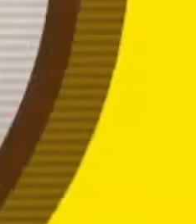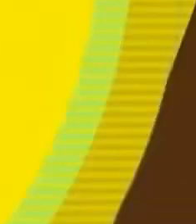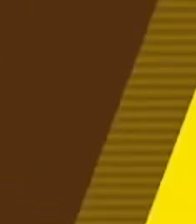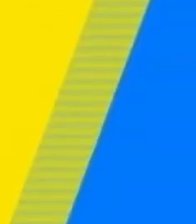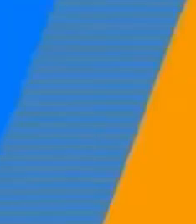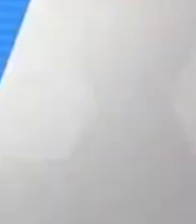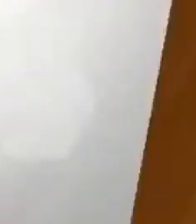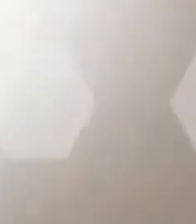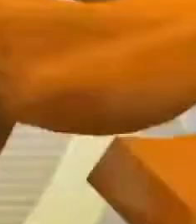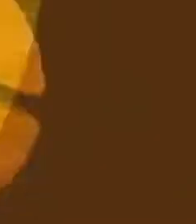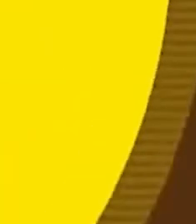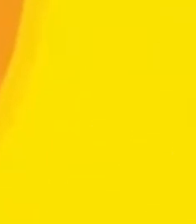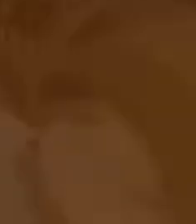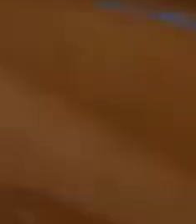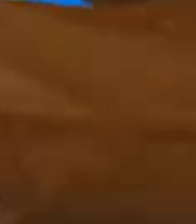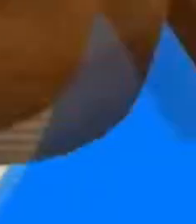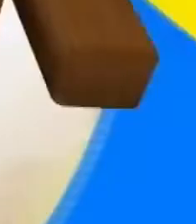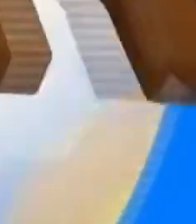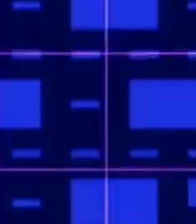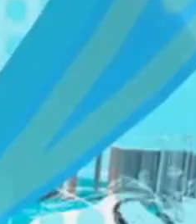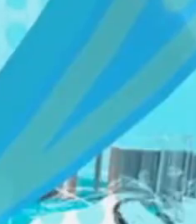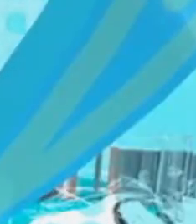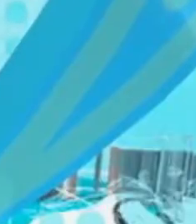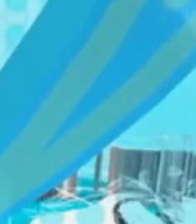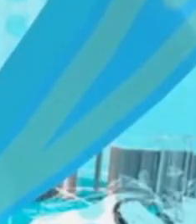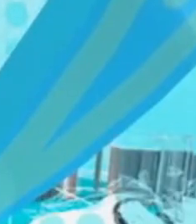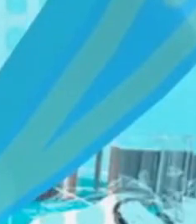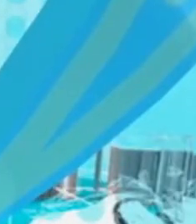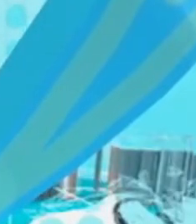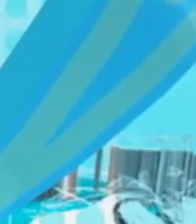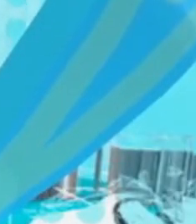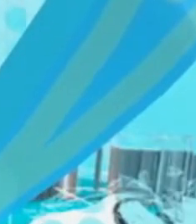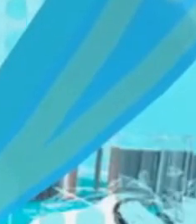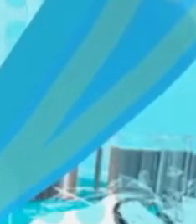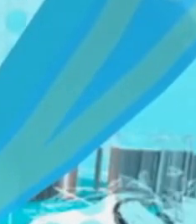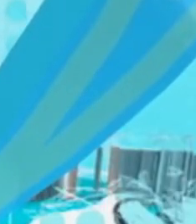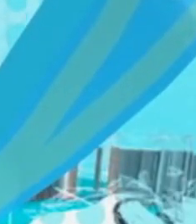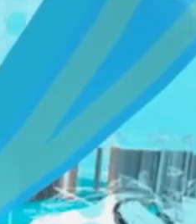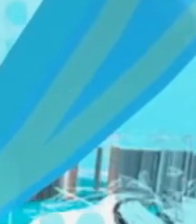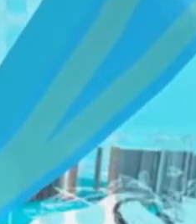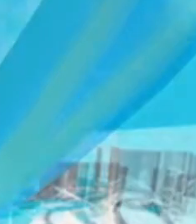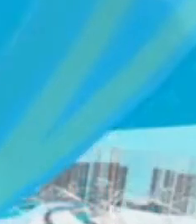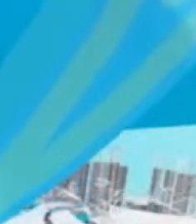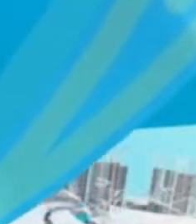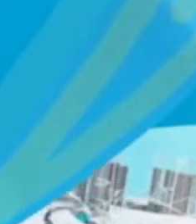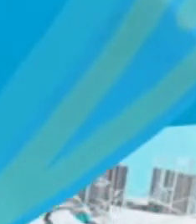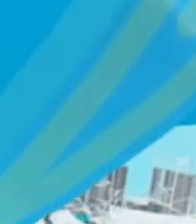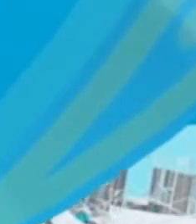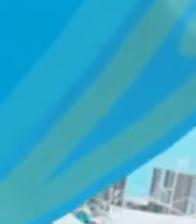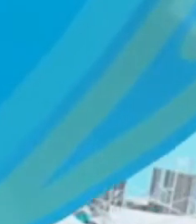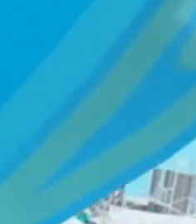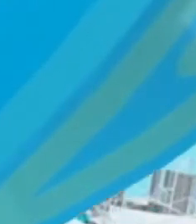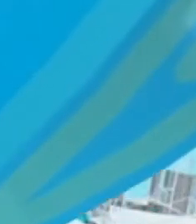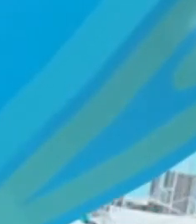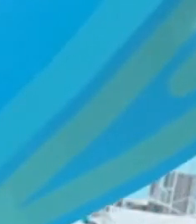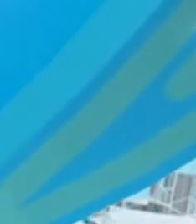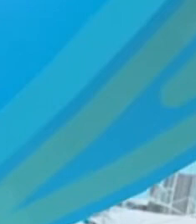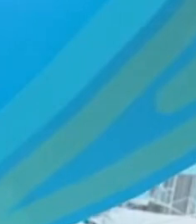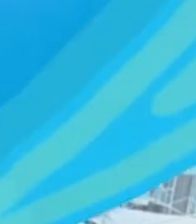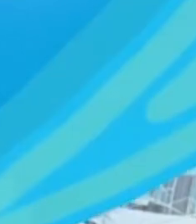quiebra, porque aquí estamos en tierra bendita. Banco Popular presenta El Tipo de Cambio.